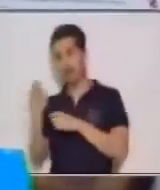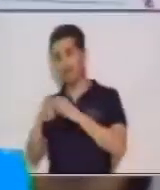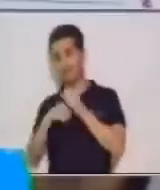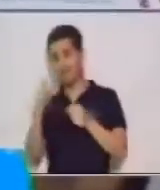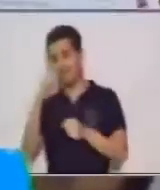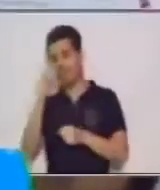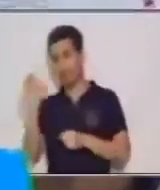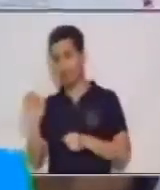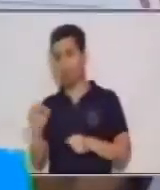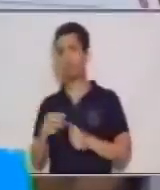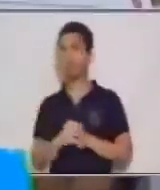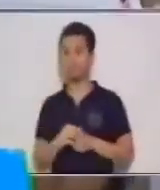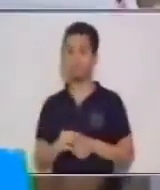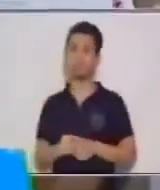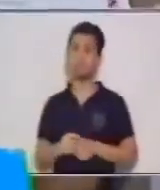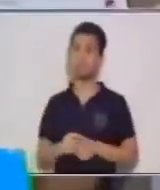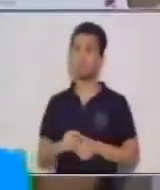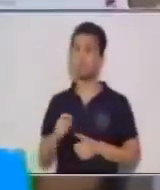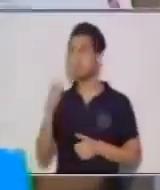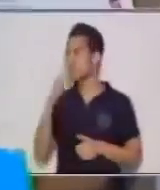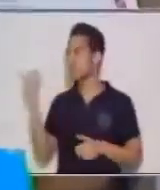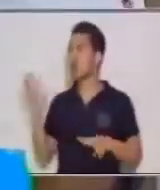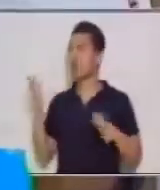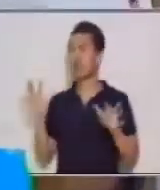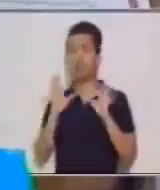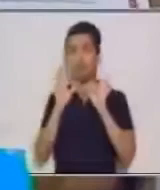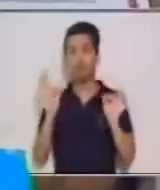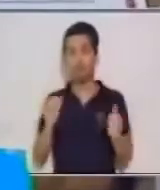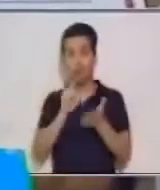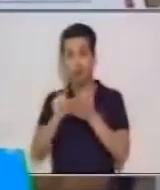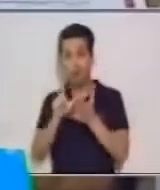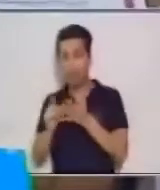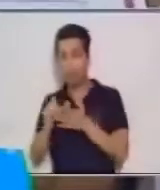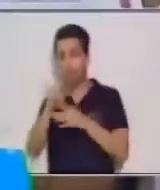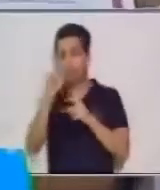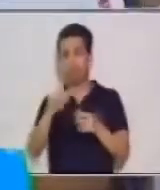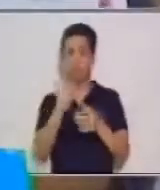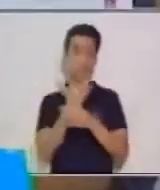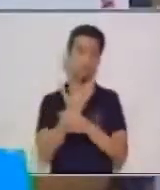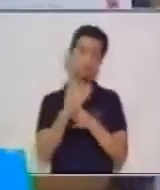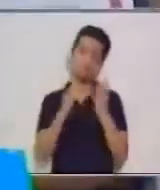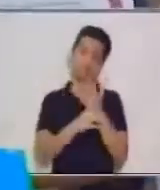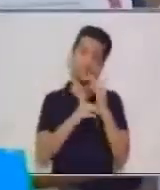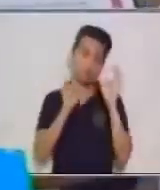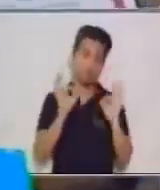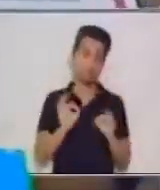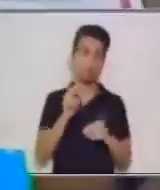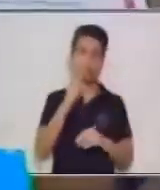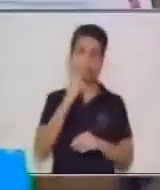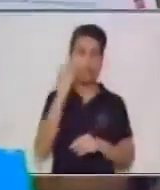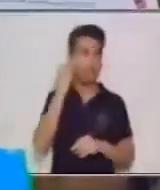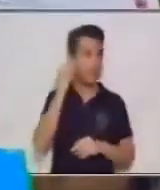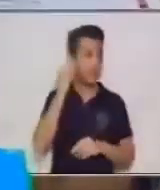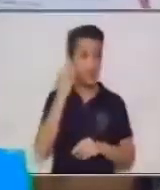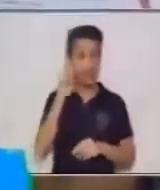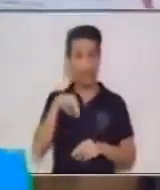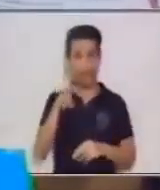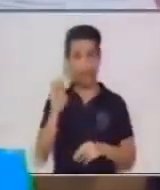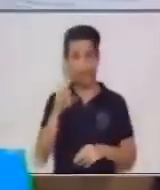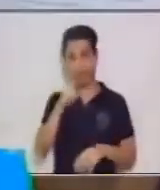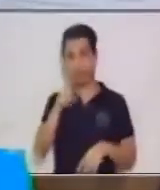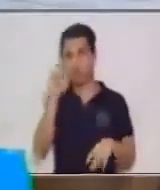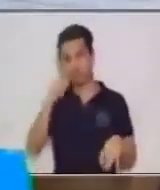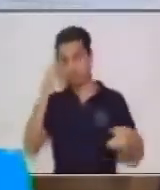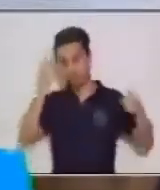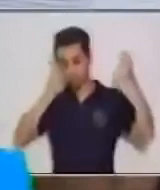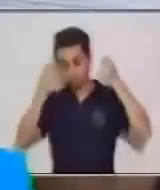higiene. ¿Qué medidas de higiene te mencioné el día de hoy? Desinfecta tus manos constantemente, báñate seguido. Entonces acá te